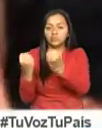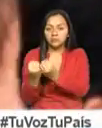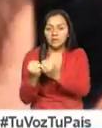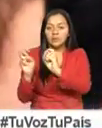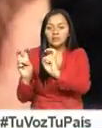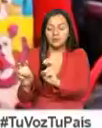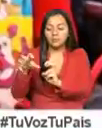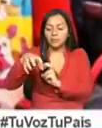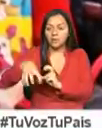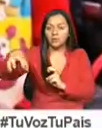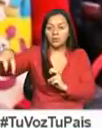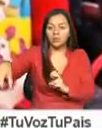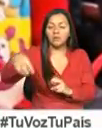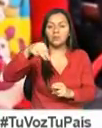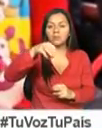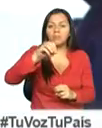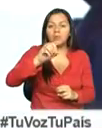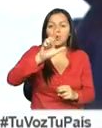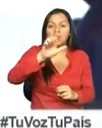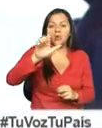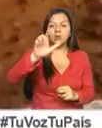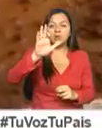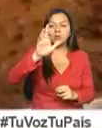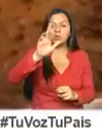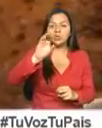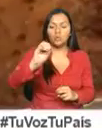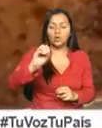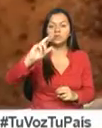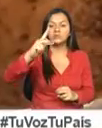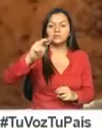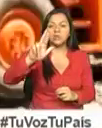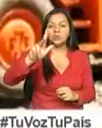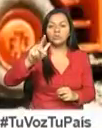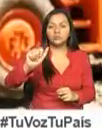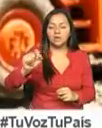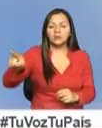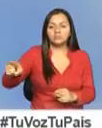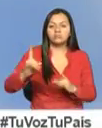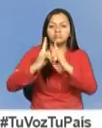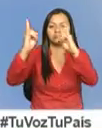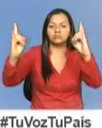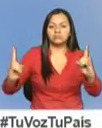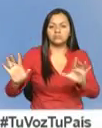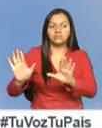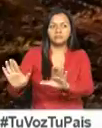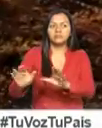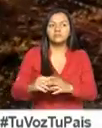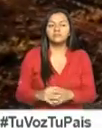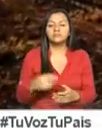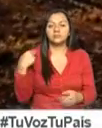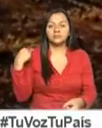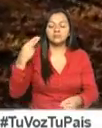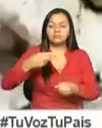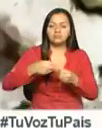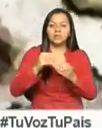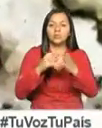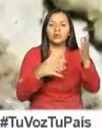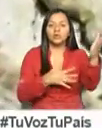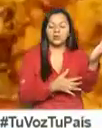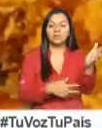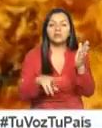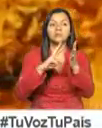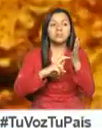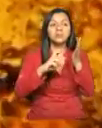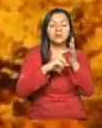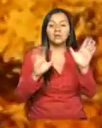las parroquias Molleturo y Chaucha, lugar donde se encuentra asentado el campamento. Somos parte de este proyecto. Estos minerales, al